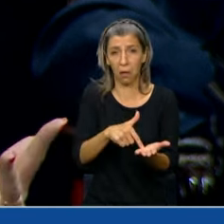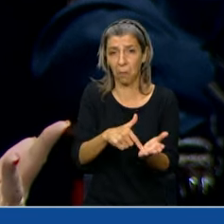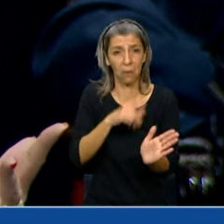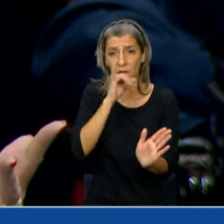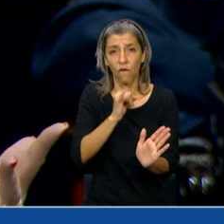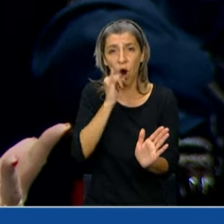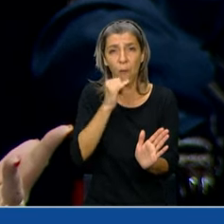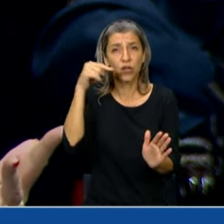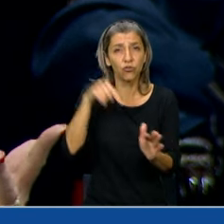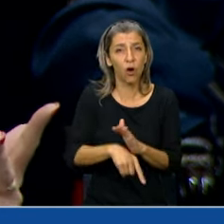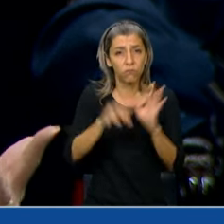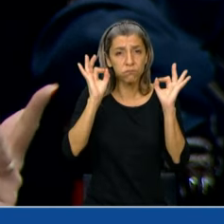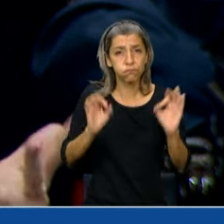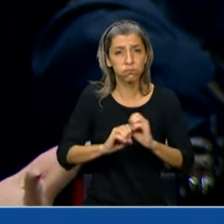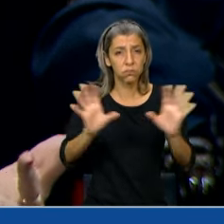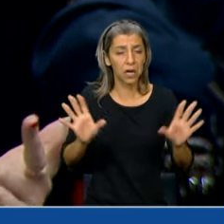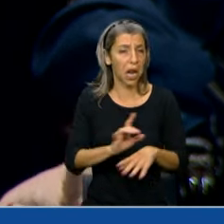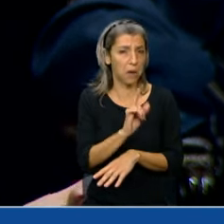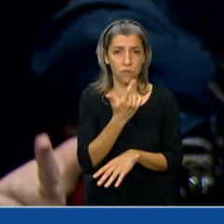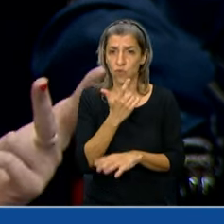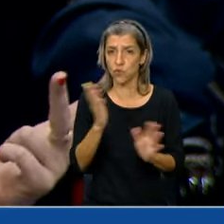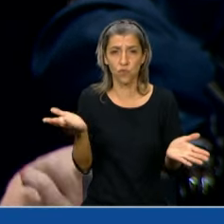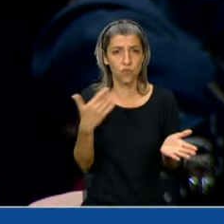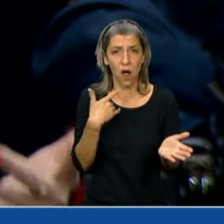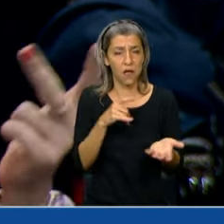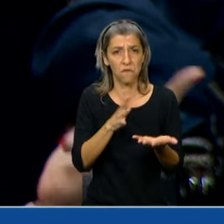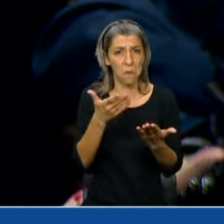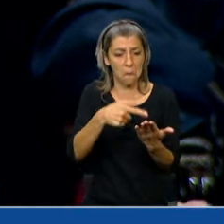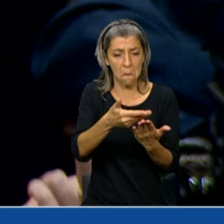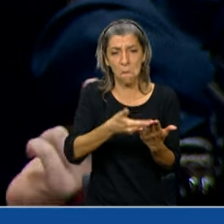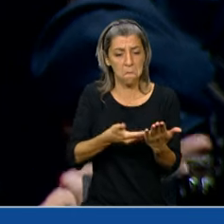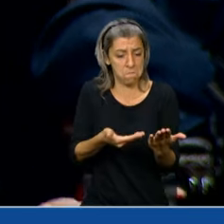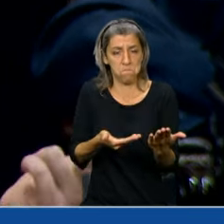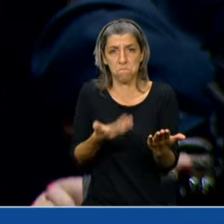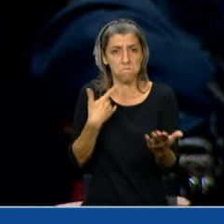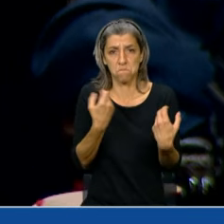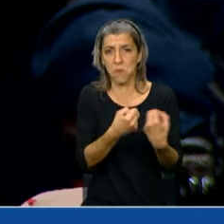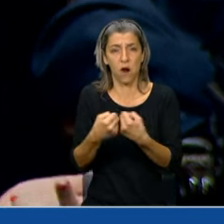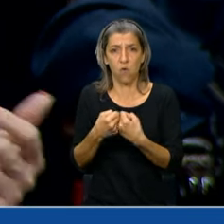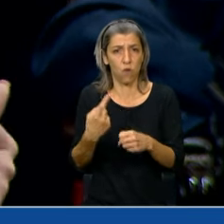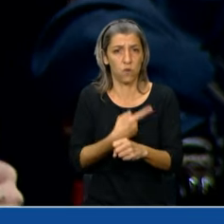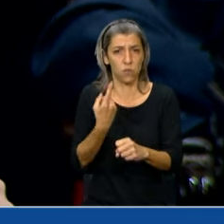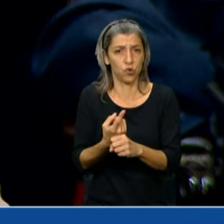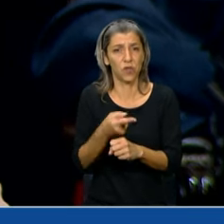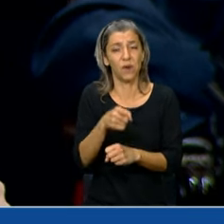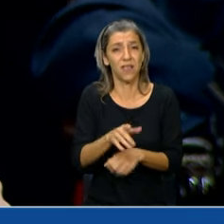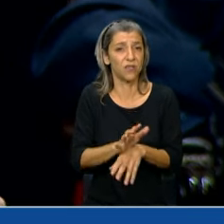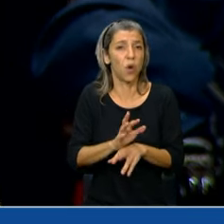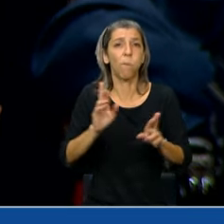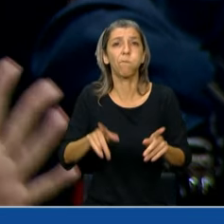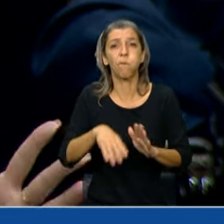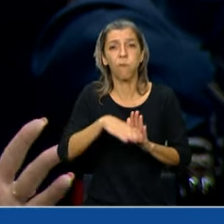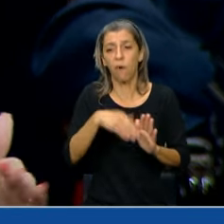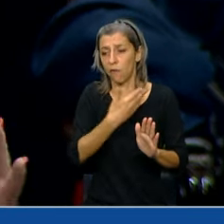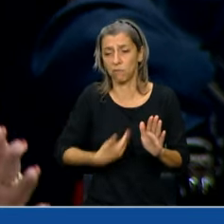información suficiente para tener esa discusión que construya consensos para tener una política de estado y digo que es extemporáneo